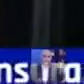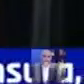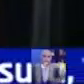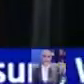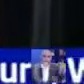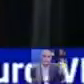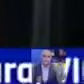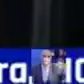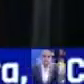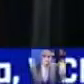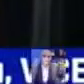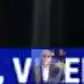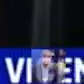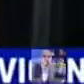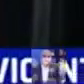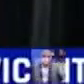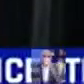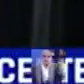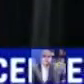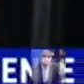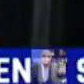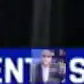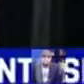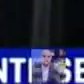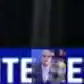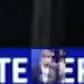se exhibió como un